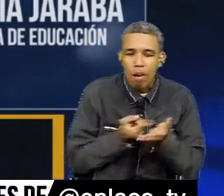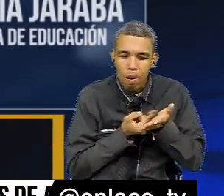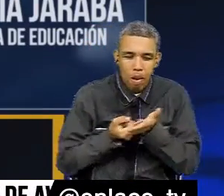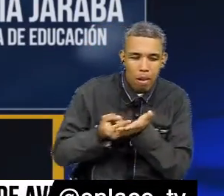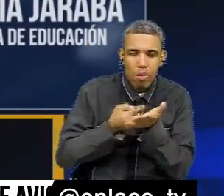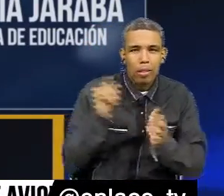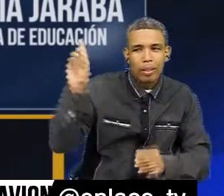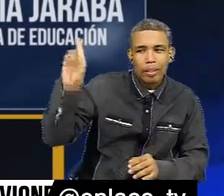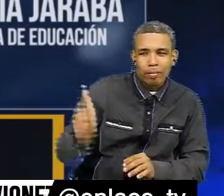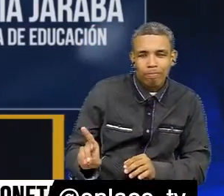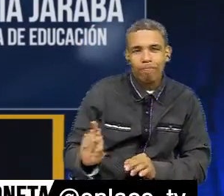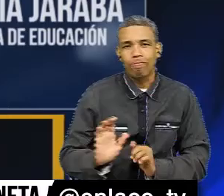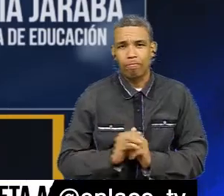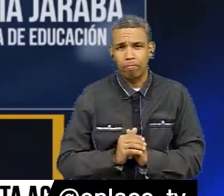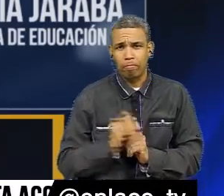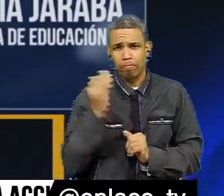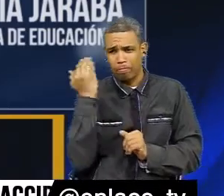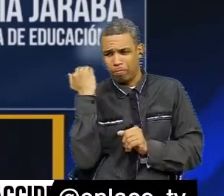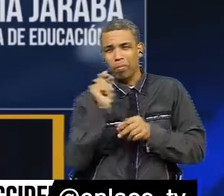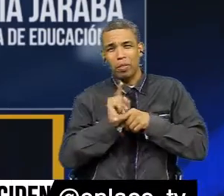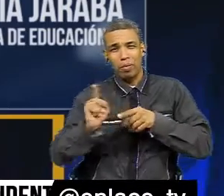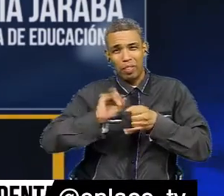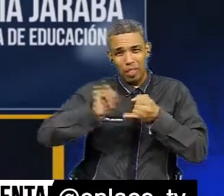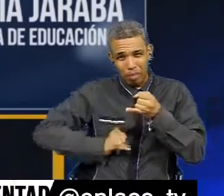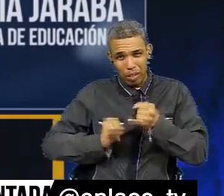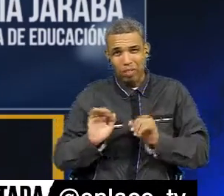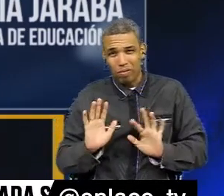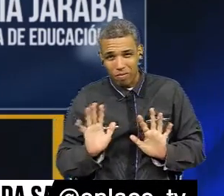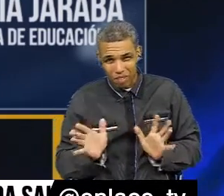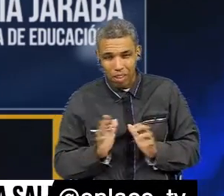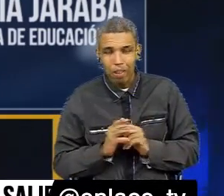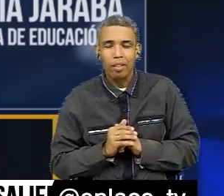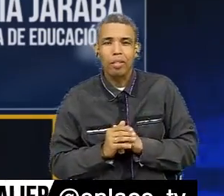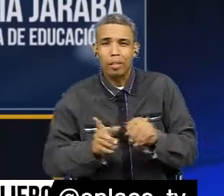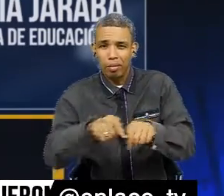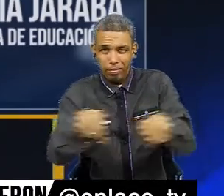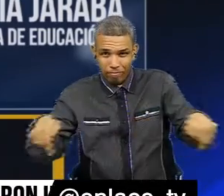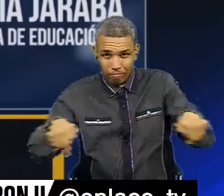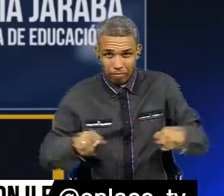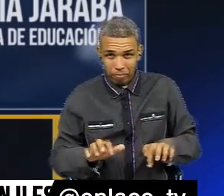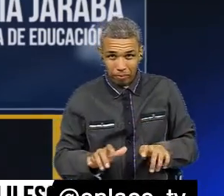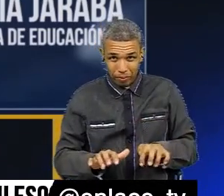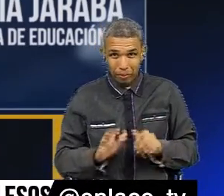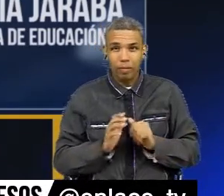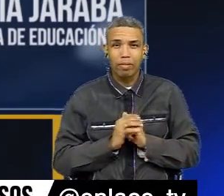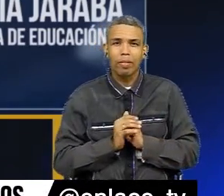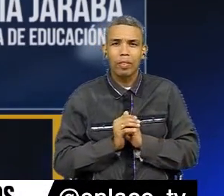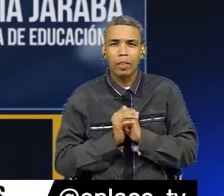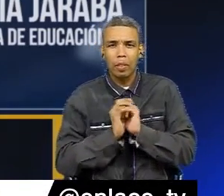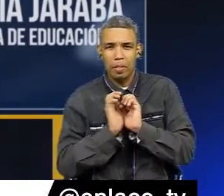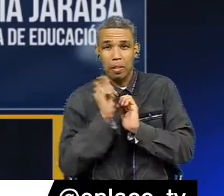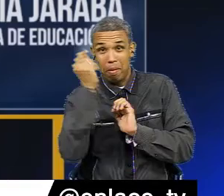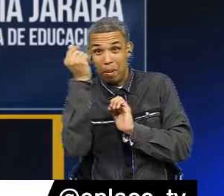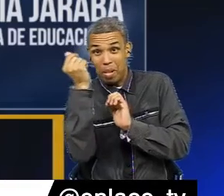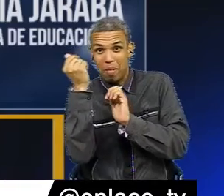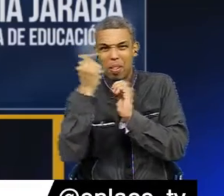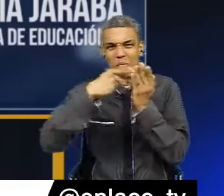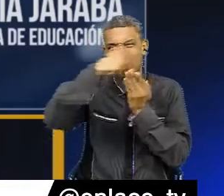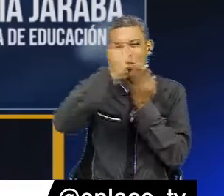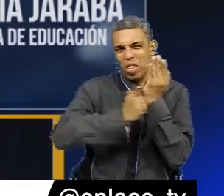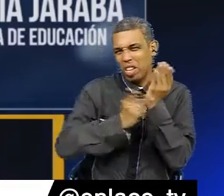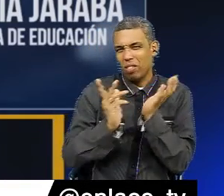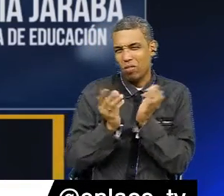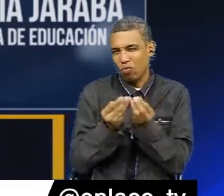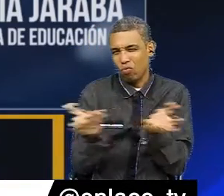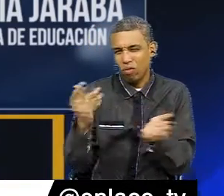con Hacienda si se presenta un proyecto por aparte con el fin de agilizar, pero en la